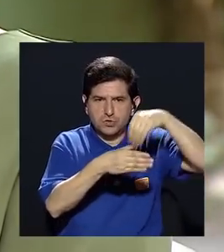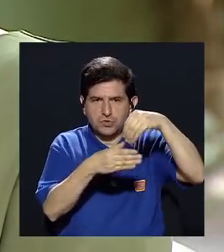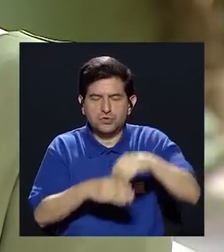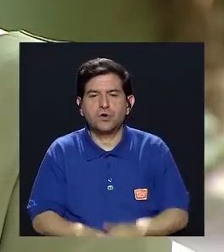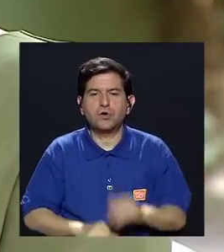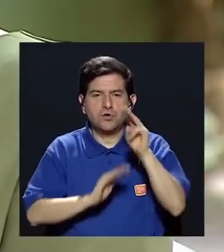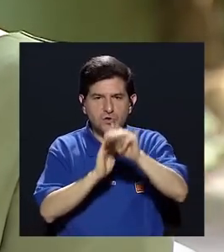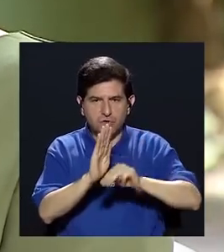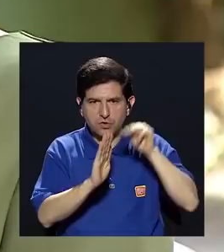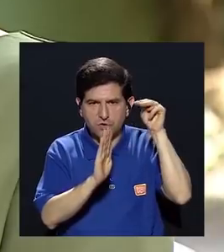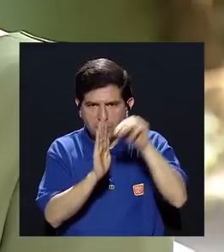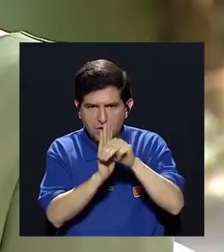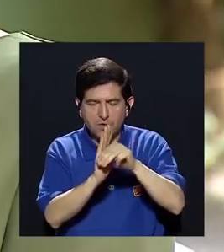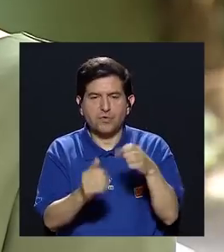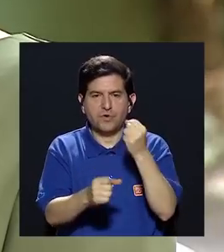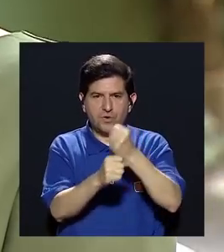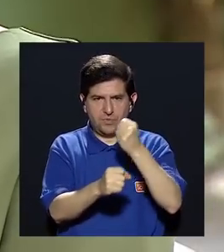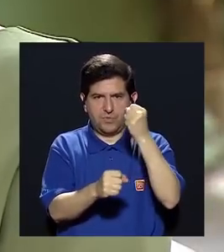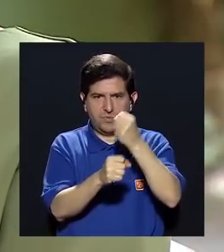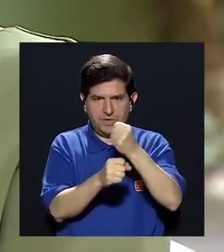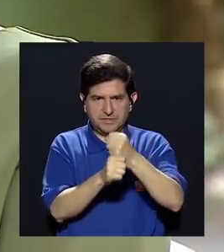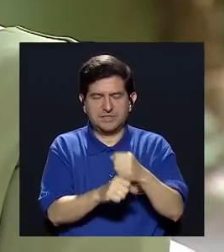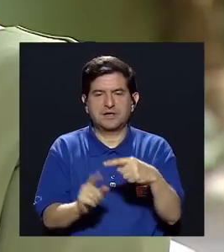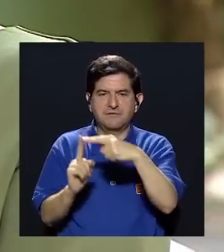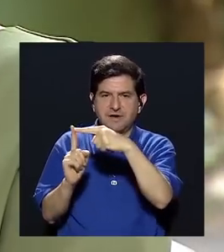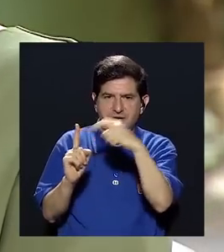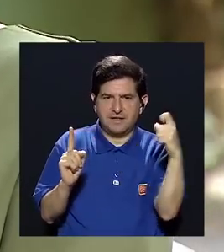de la currícula que trabajamos desde